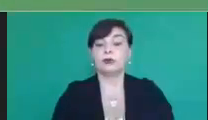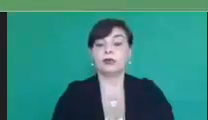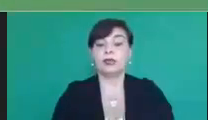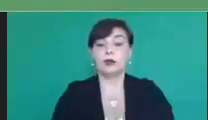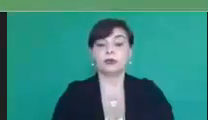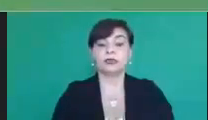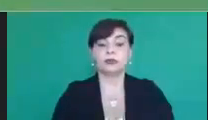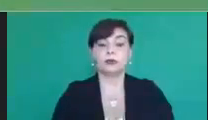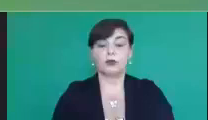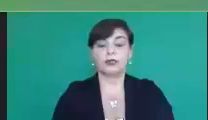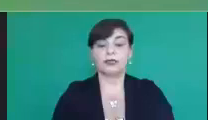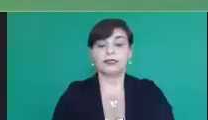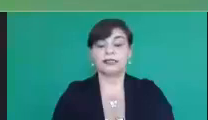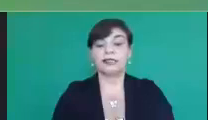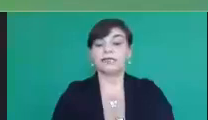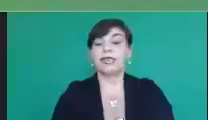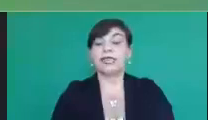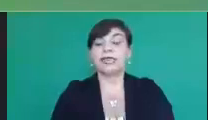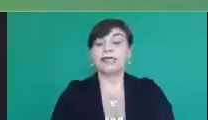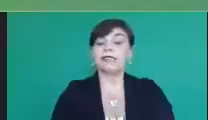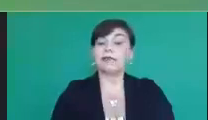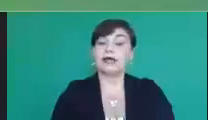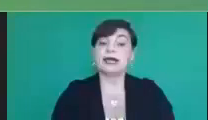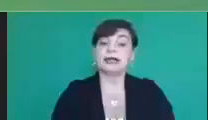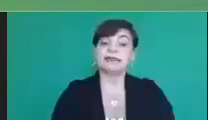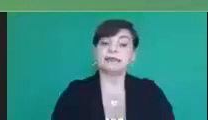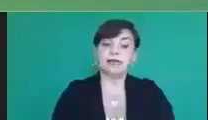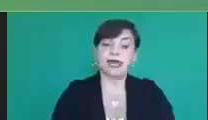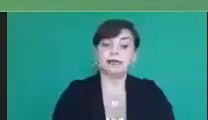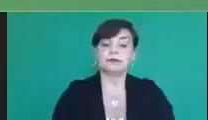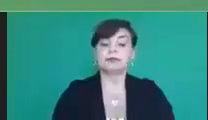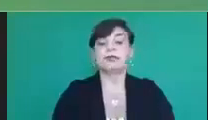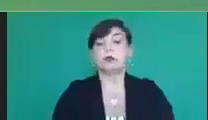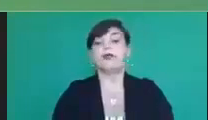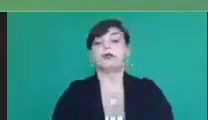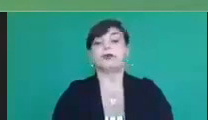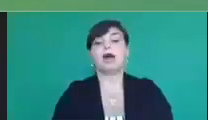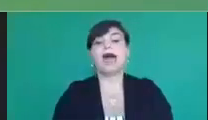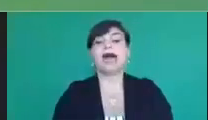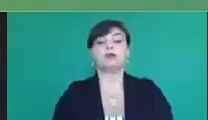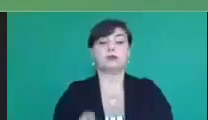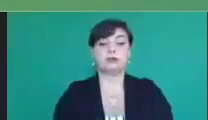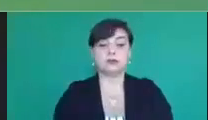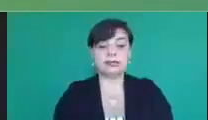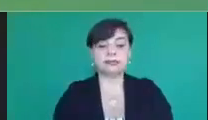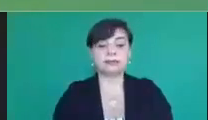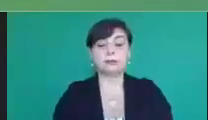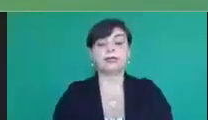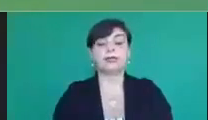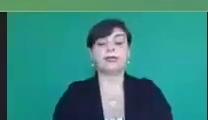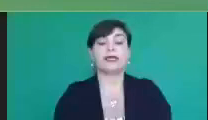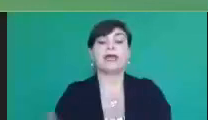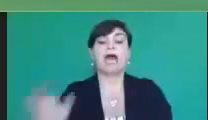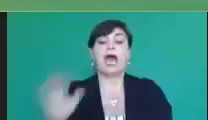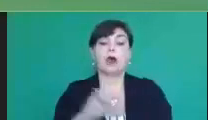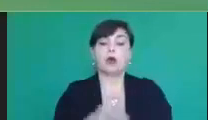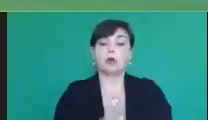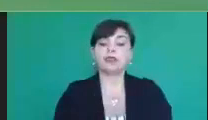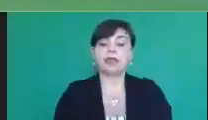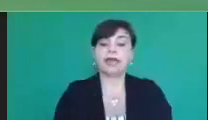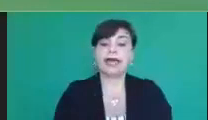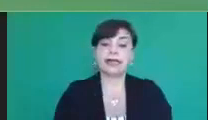O145 y la O147. Ellas se van a clasificar de acuerdo a su virulencia, pero también a